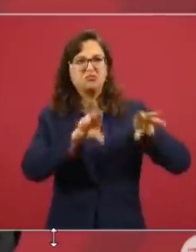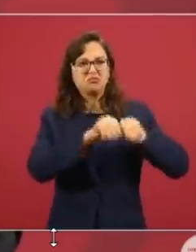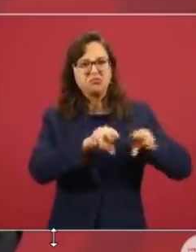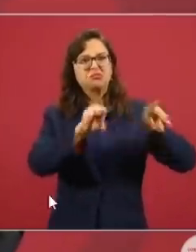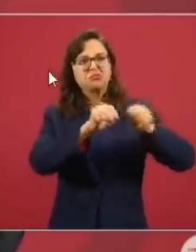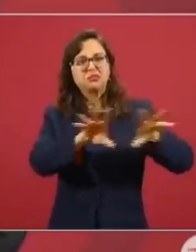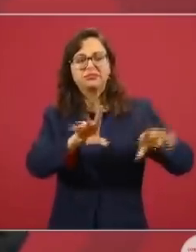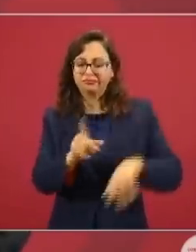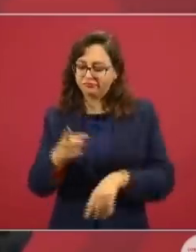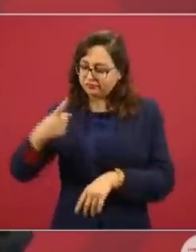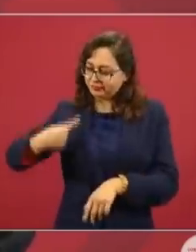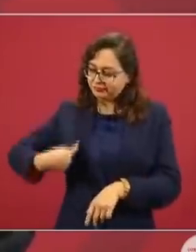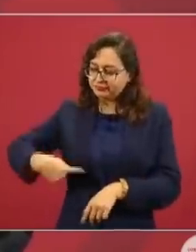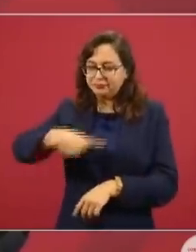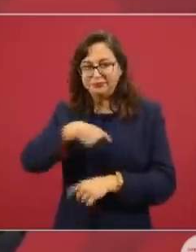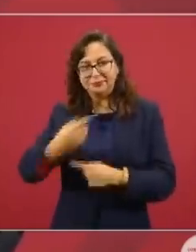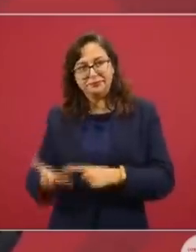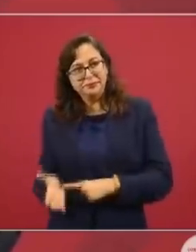argumentar